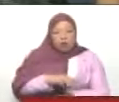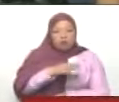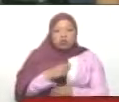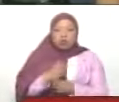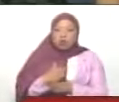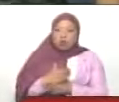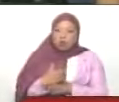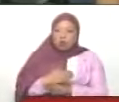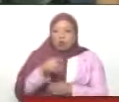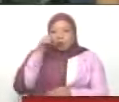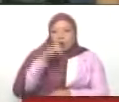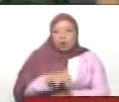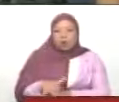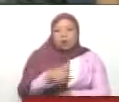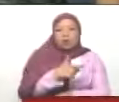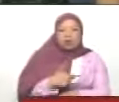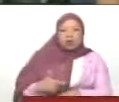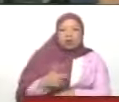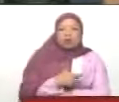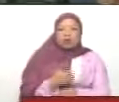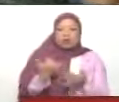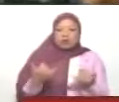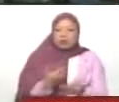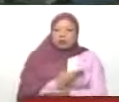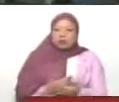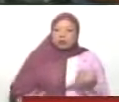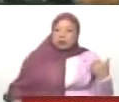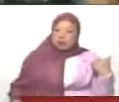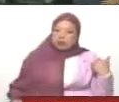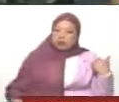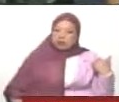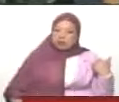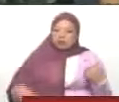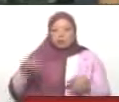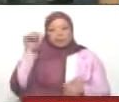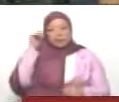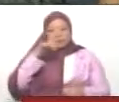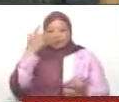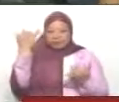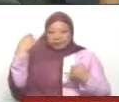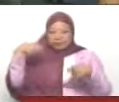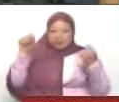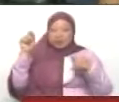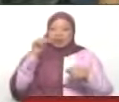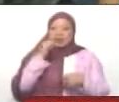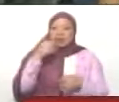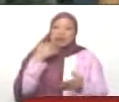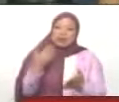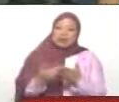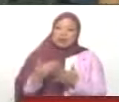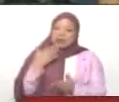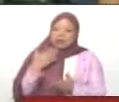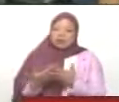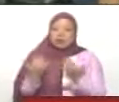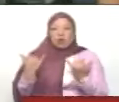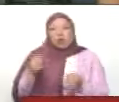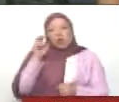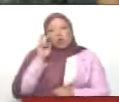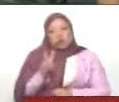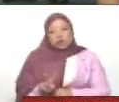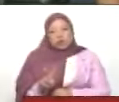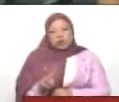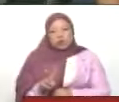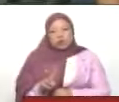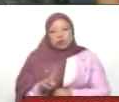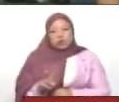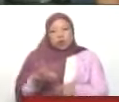compartida, pueblo-gobierno. Así que, presidente, esa gran fiesta que ocurrió este fin de semana, se la agradecemos a usted, que tuvo la visión y